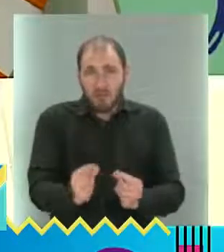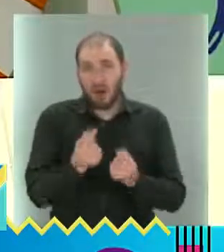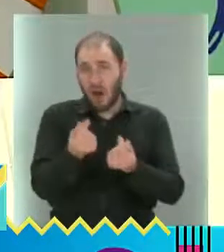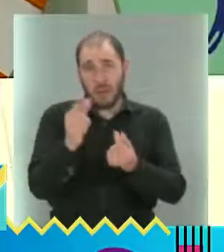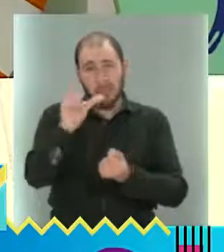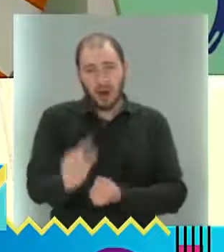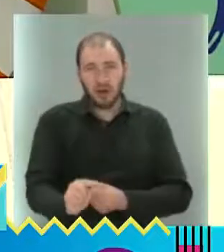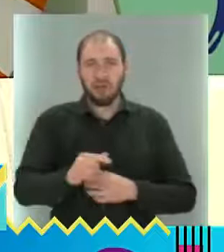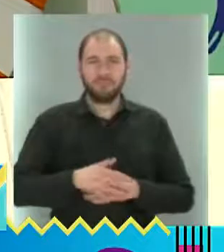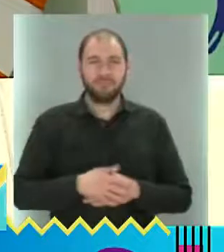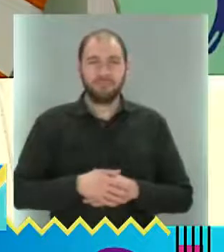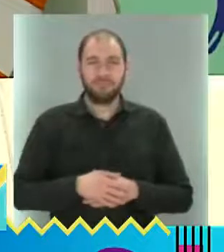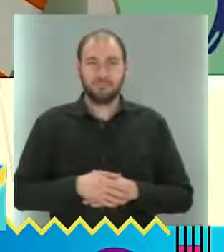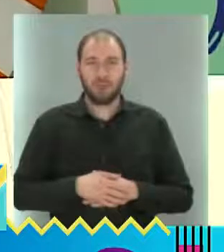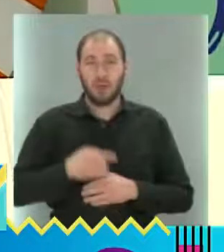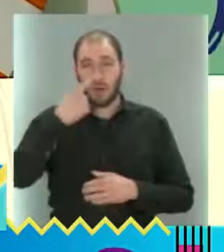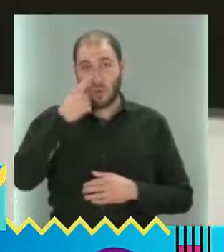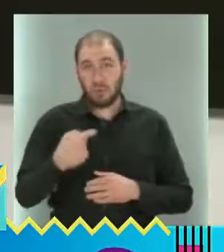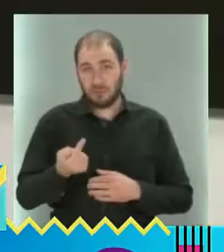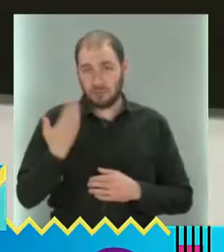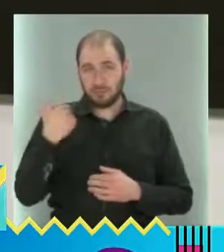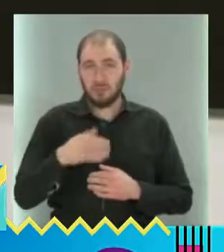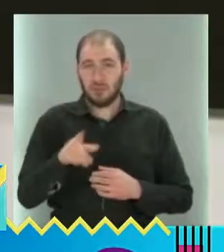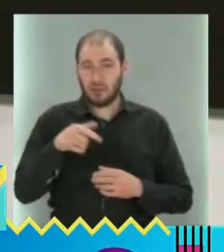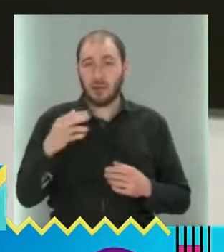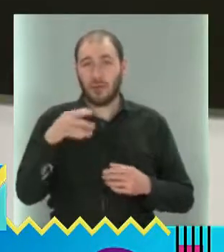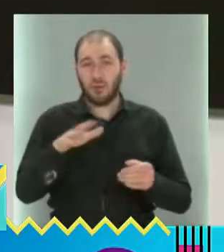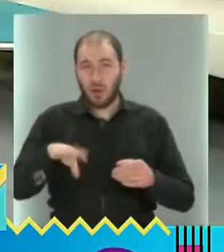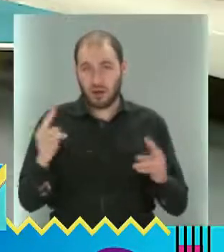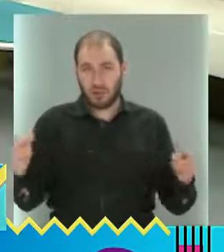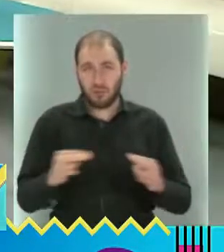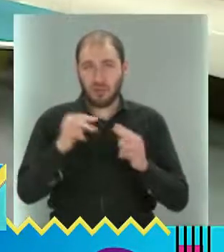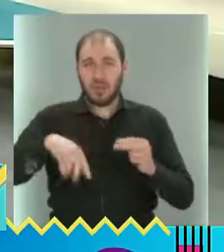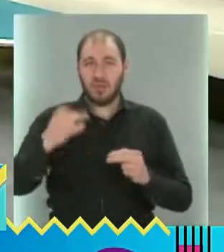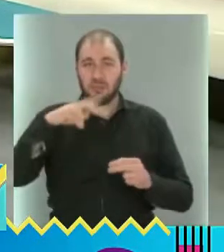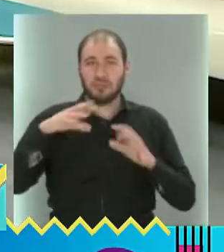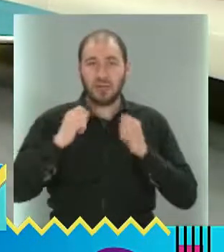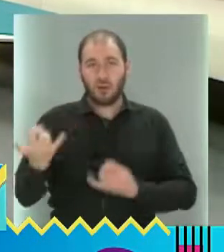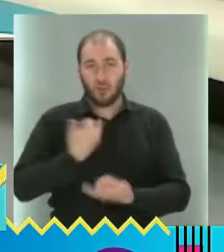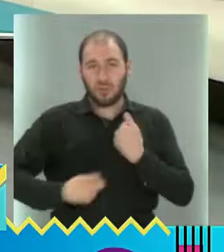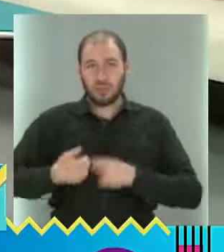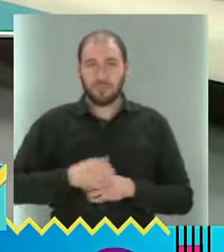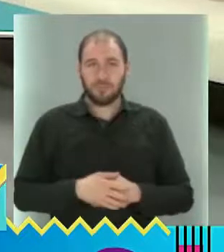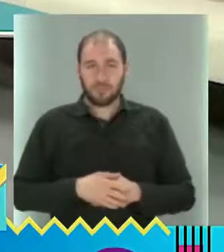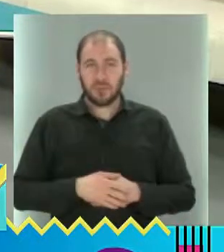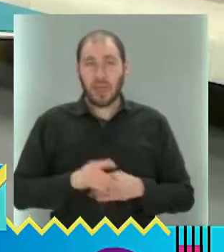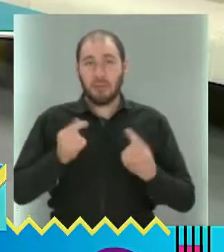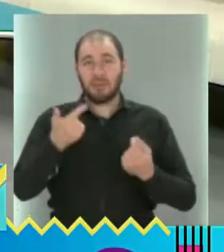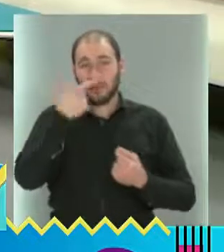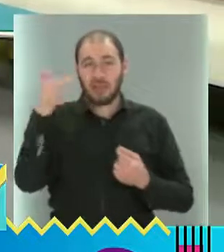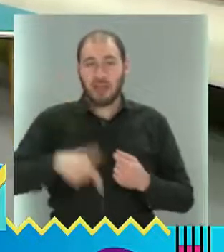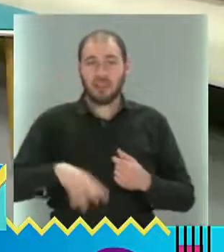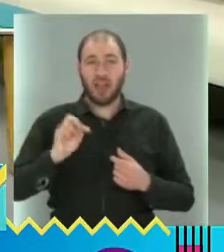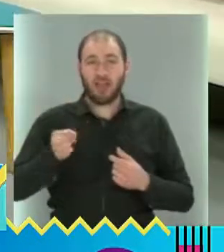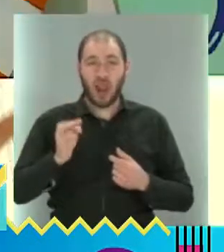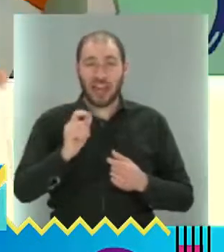compra. En la última vez que estuvimos acá en el piso, el subsecretario decía que el precio de la nafta en